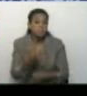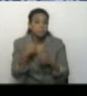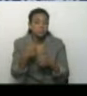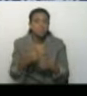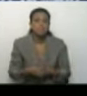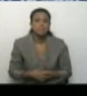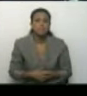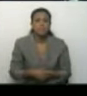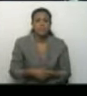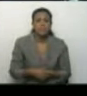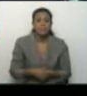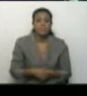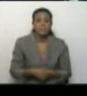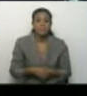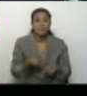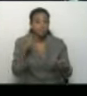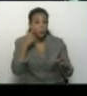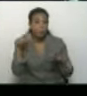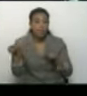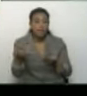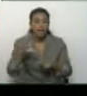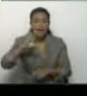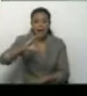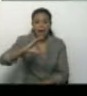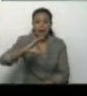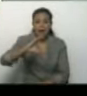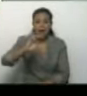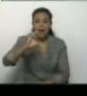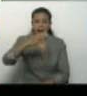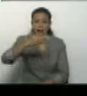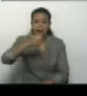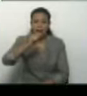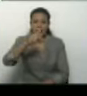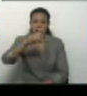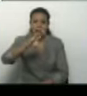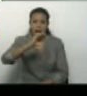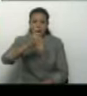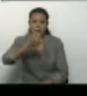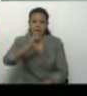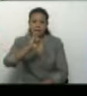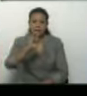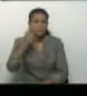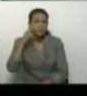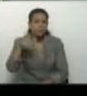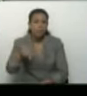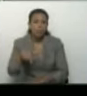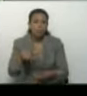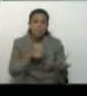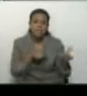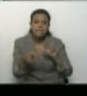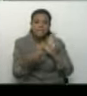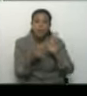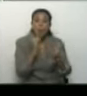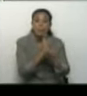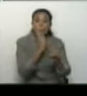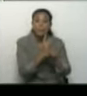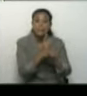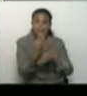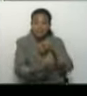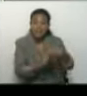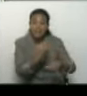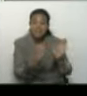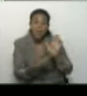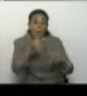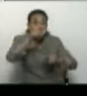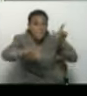batuta. Bueno, aquí podemos ver cómo Kashi hará una demostración de lo que hizo seguidamente la competencia. Todas las